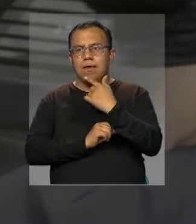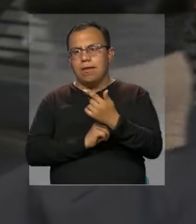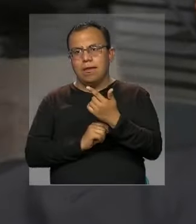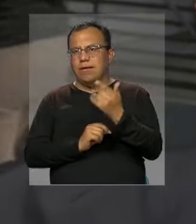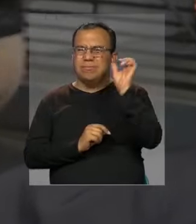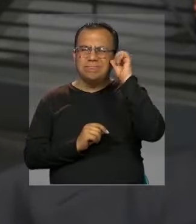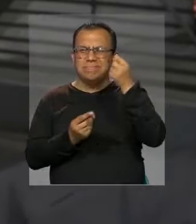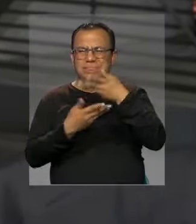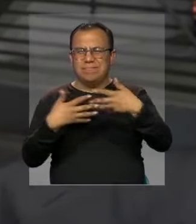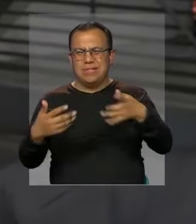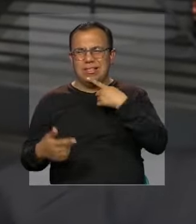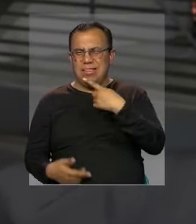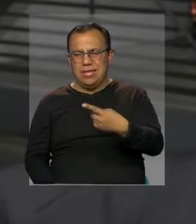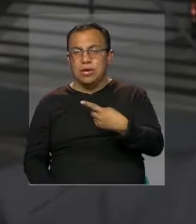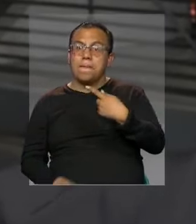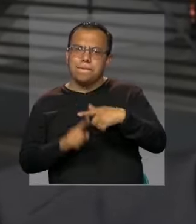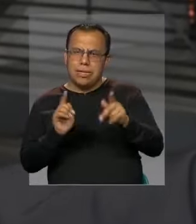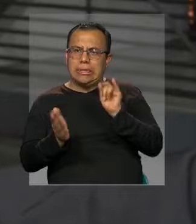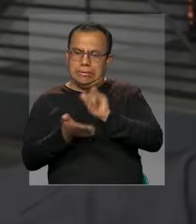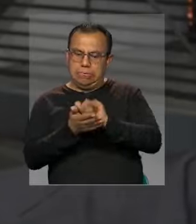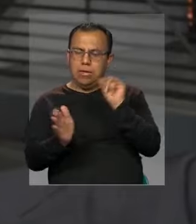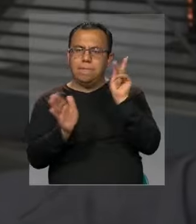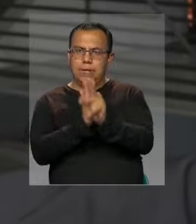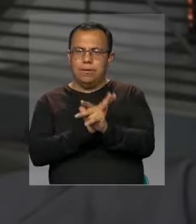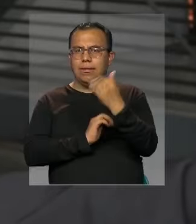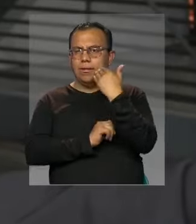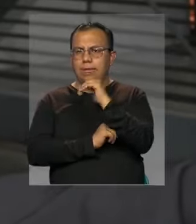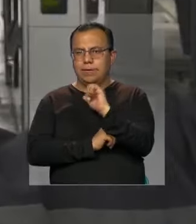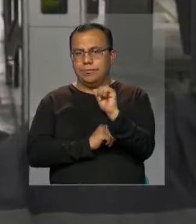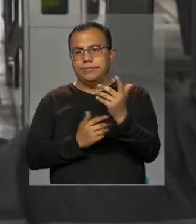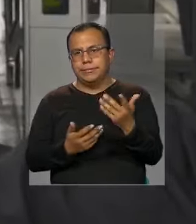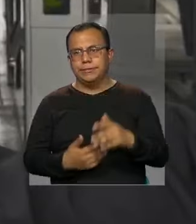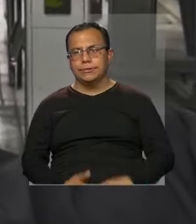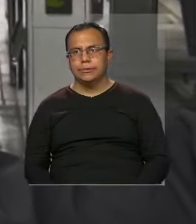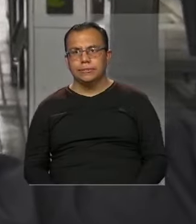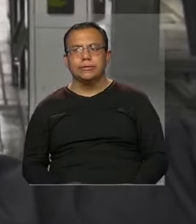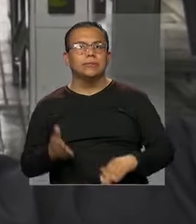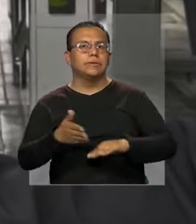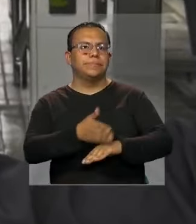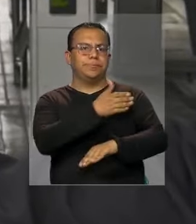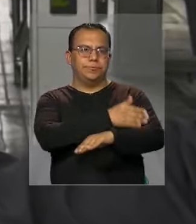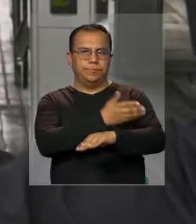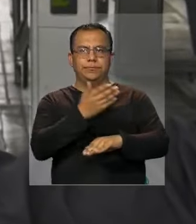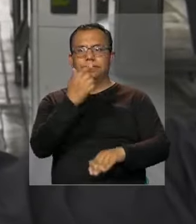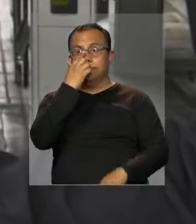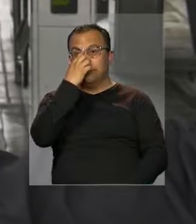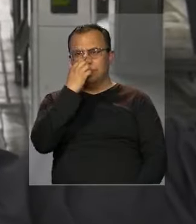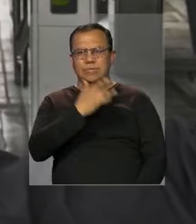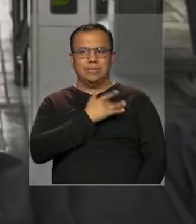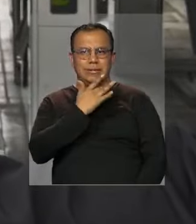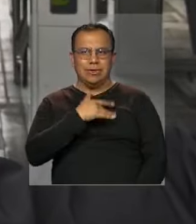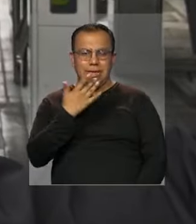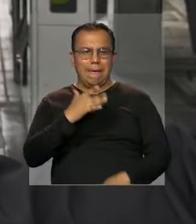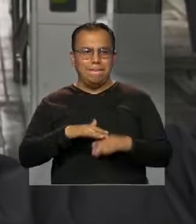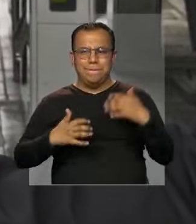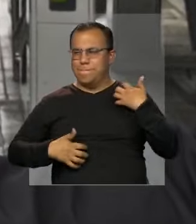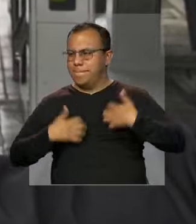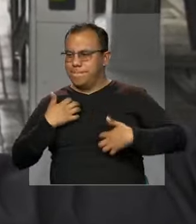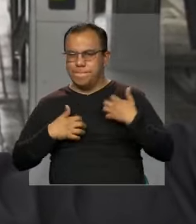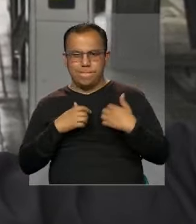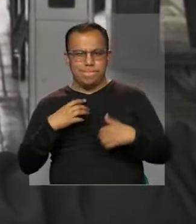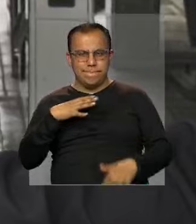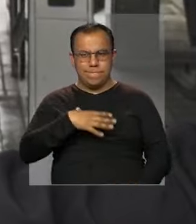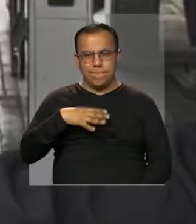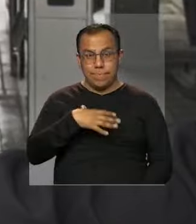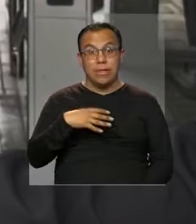me acuerdo qué palabra me dijo, pero me dijo que por eso es que matan a las mujeres. Yo siento que últimamente uno se siente más inseguro e incómodo debido a que se